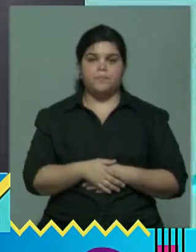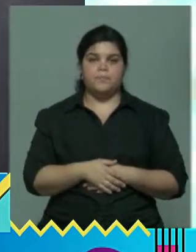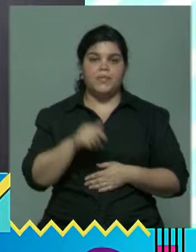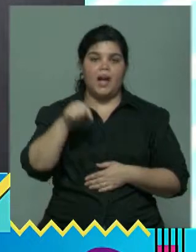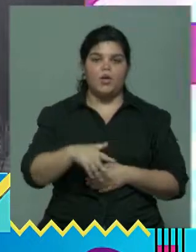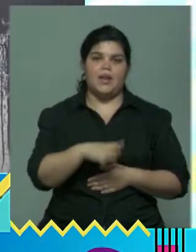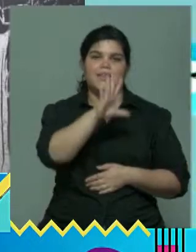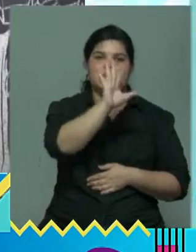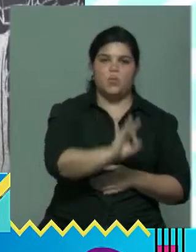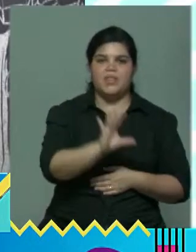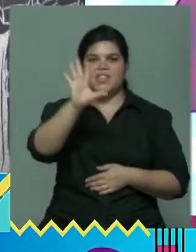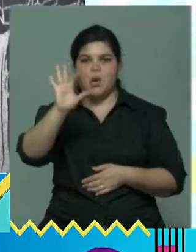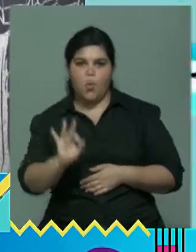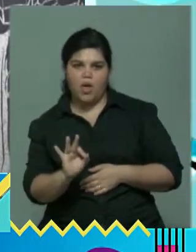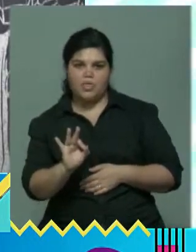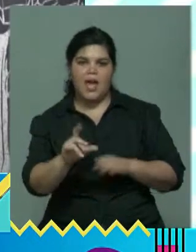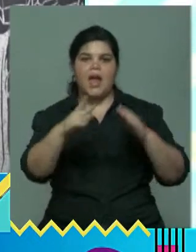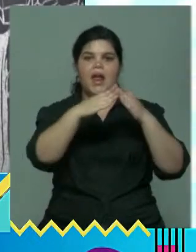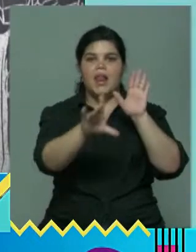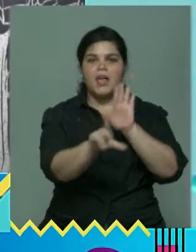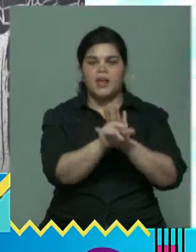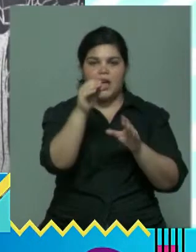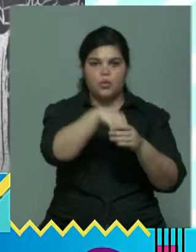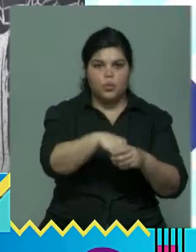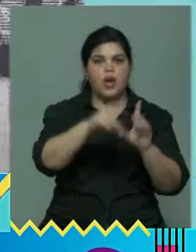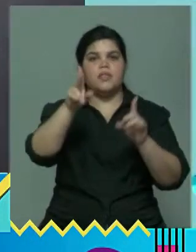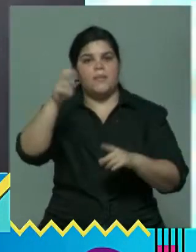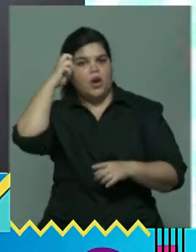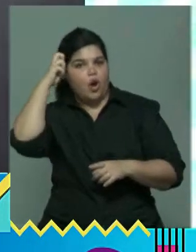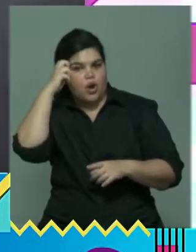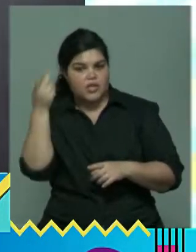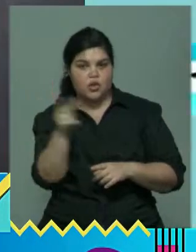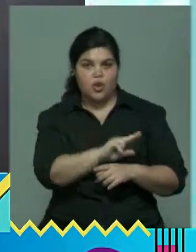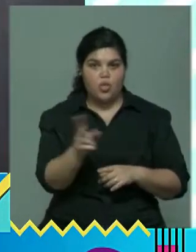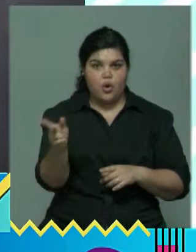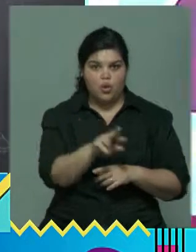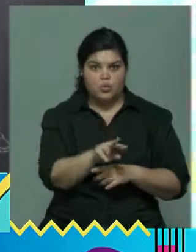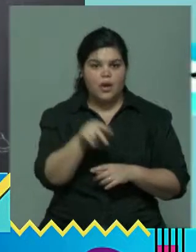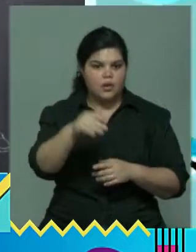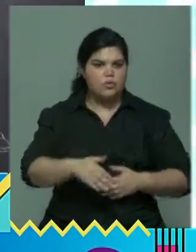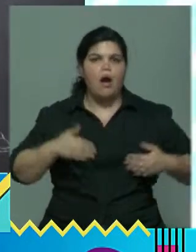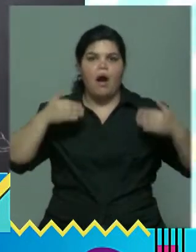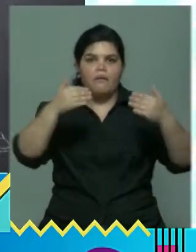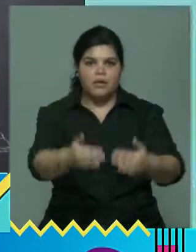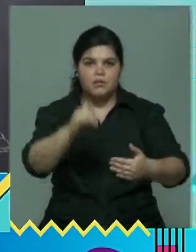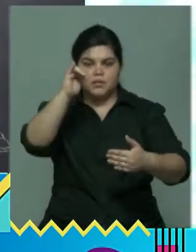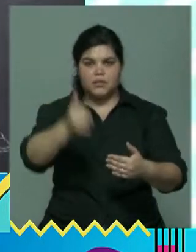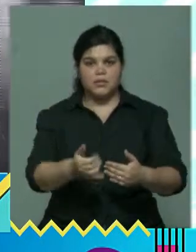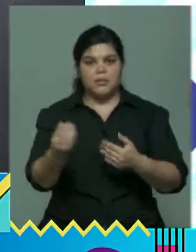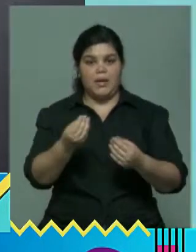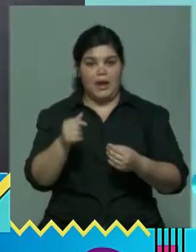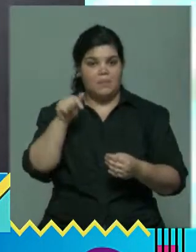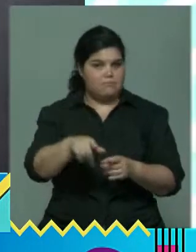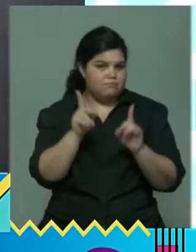50 y 50 en la legislatura y en el Congreso es digamos, un avance más en este